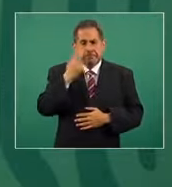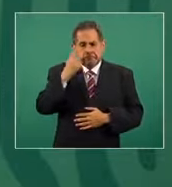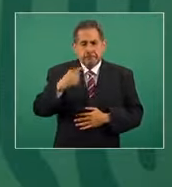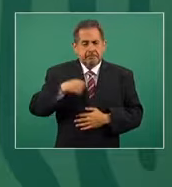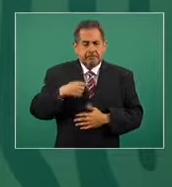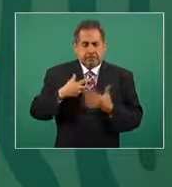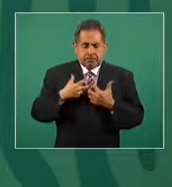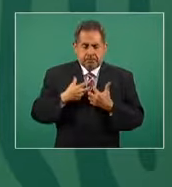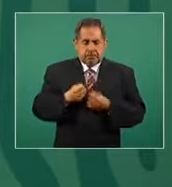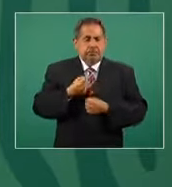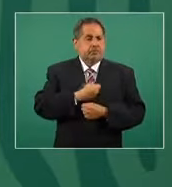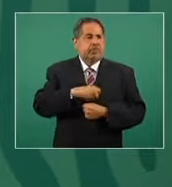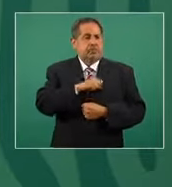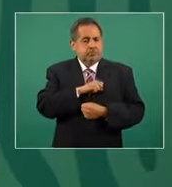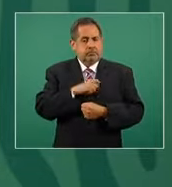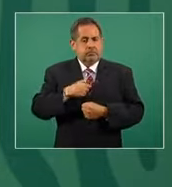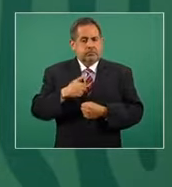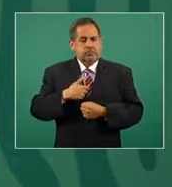sanara.